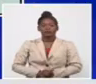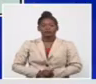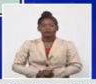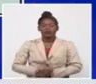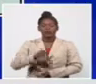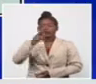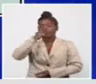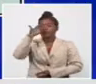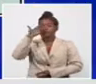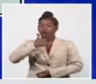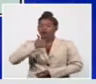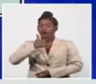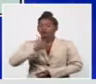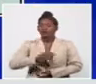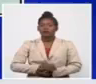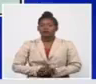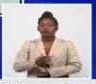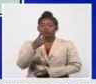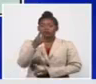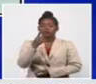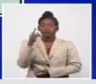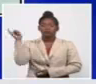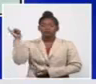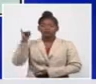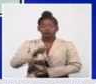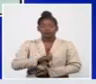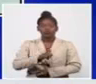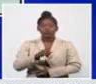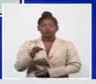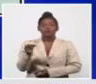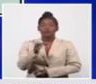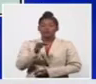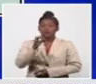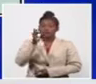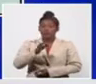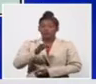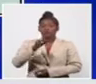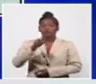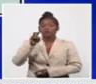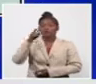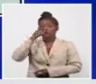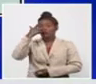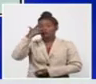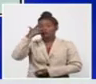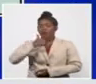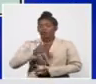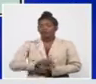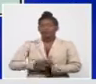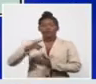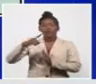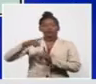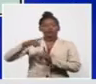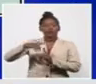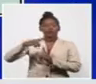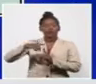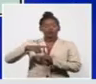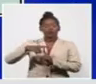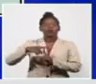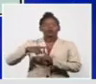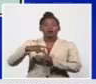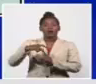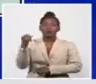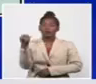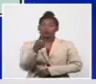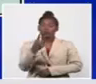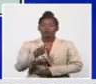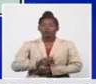el caso importado es del municipio Cabecera. De Las Tunas, el paciente importado de Amancio. En